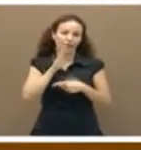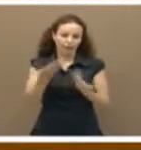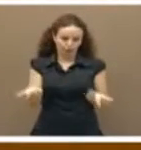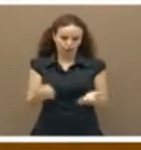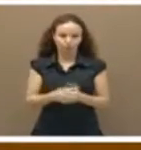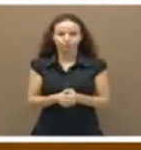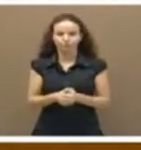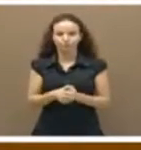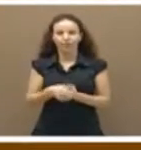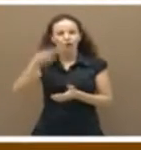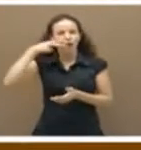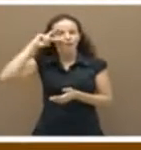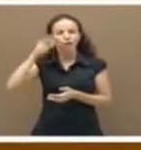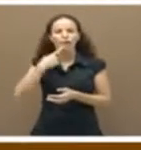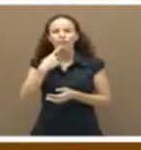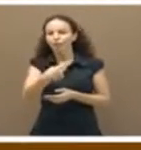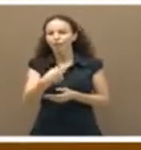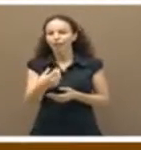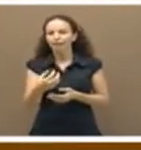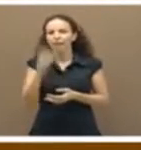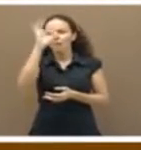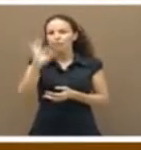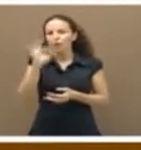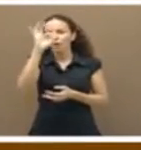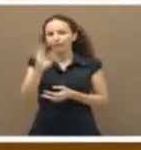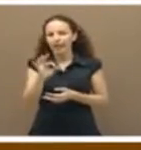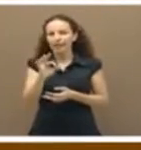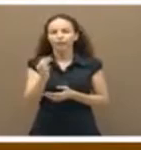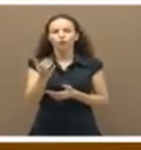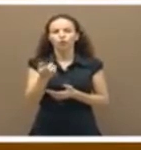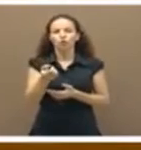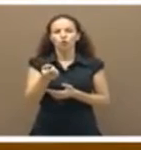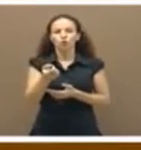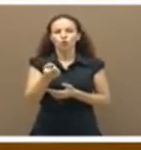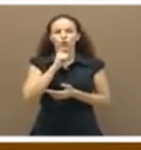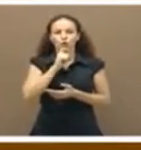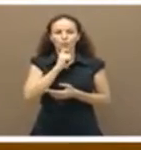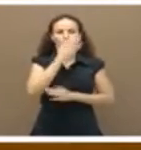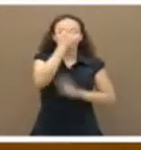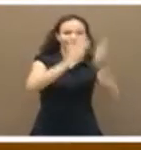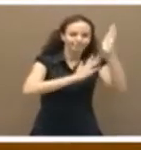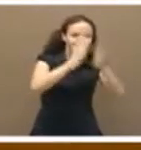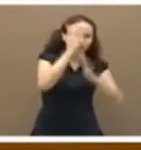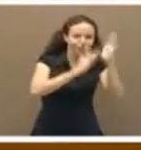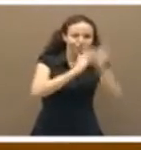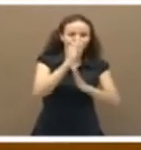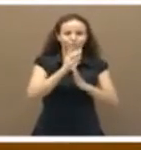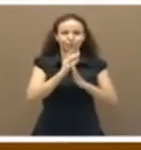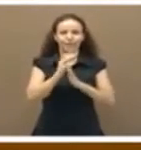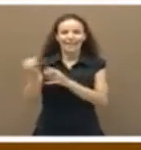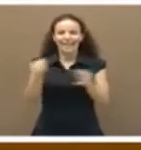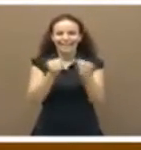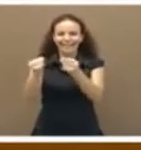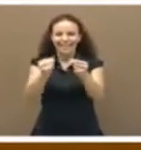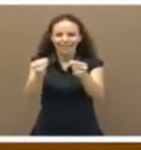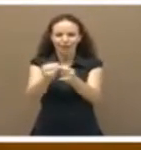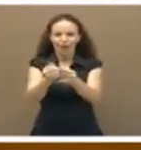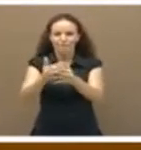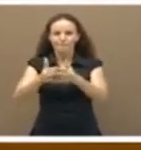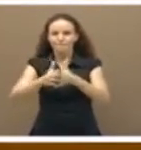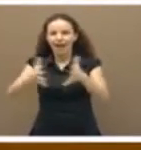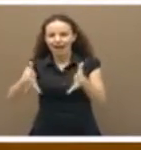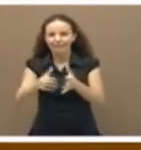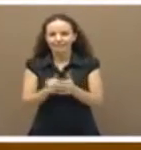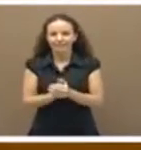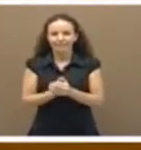expertos, estos datos se traducirán en riesgo de incendios forestales, crecidas fluviales, incremento de la necesidad de